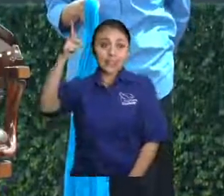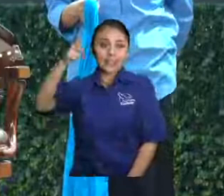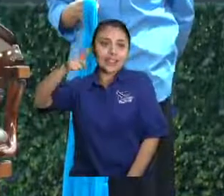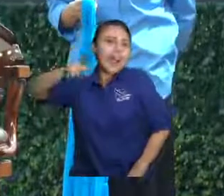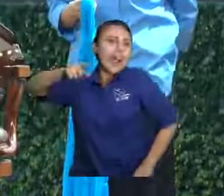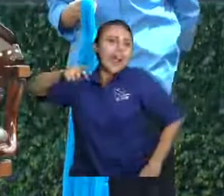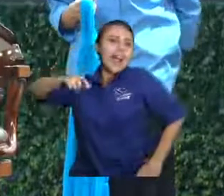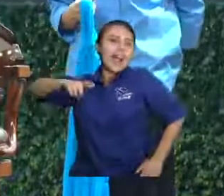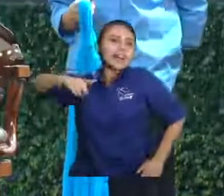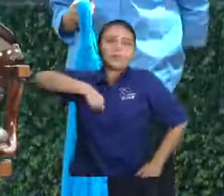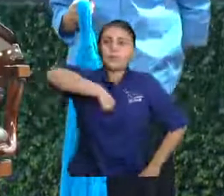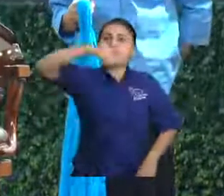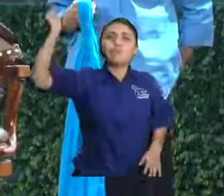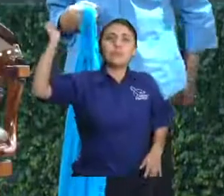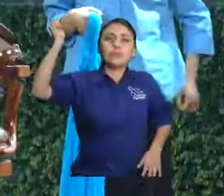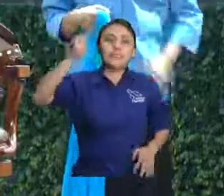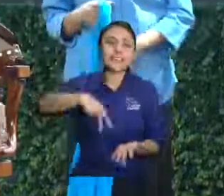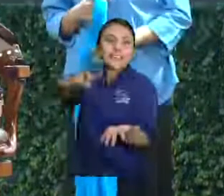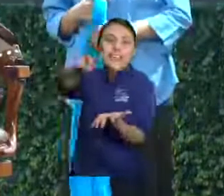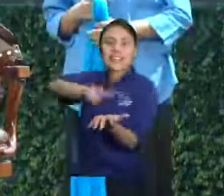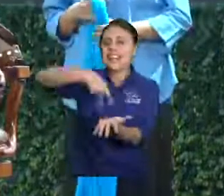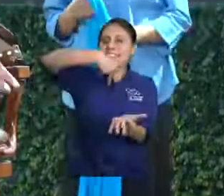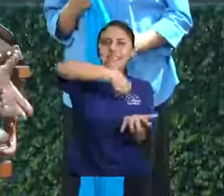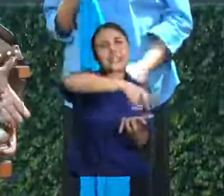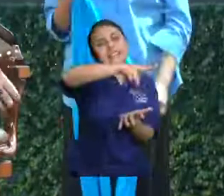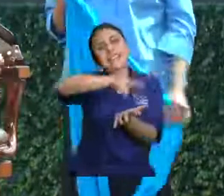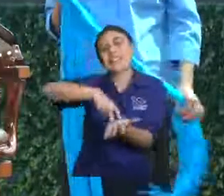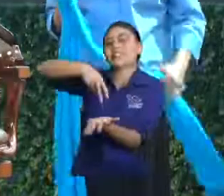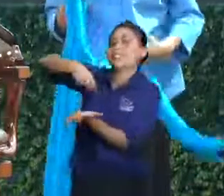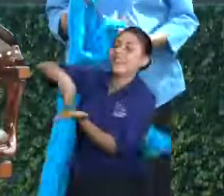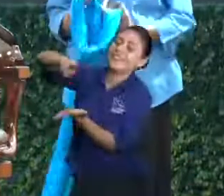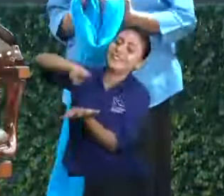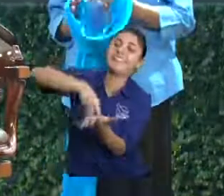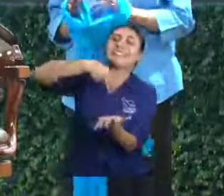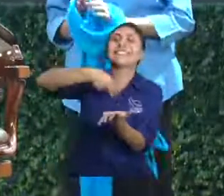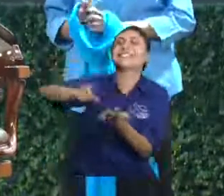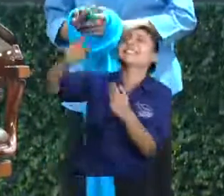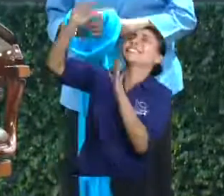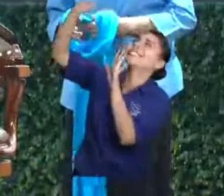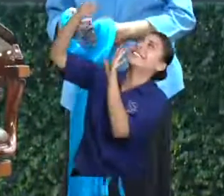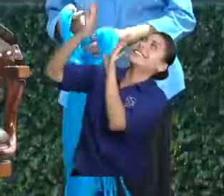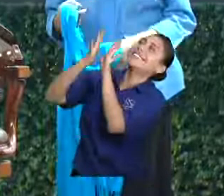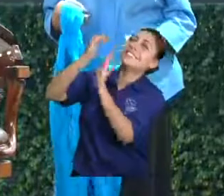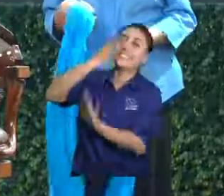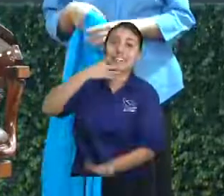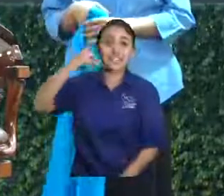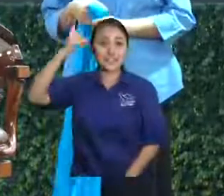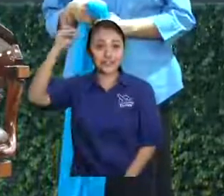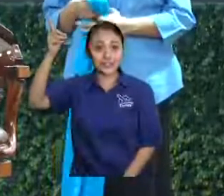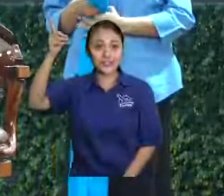se desnuda, solo se queda con una su especie de pañal y va brincando y toda la cosa. Así no fue.